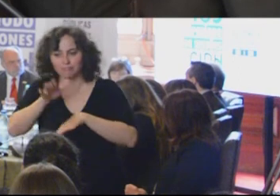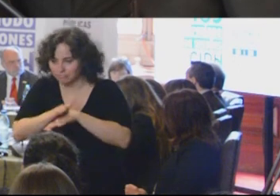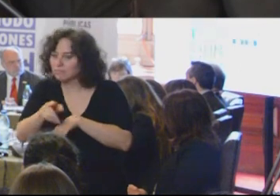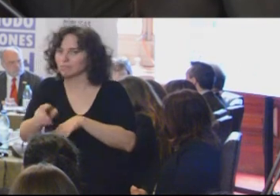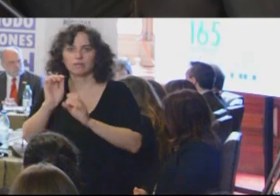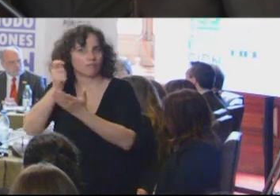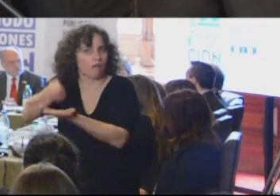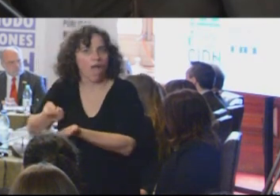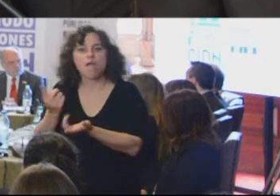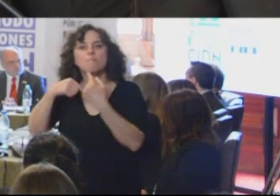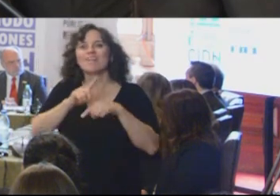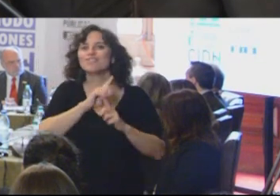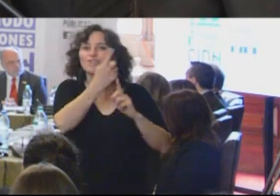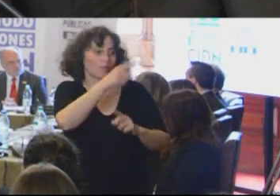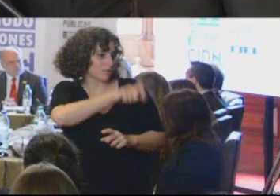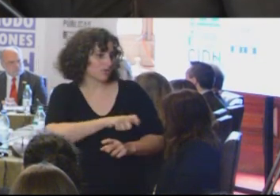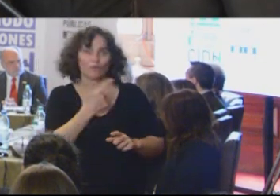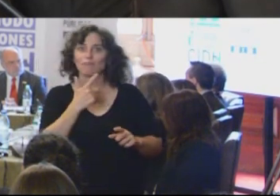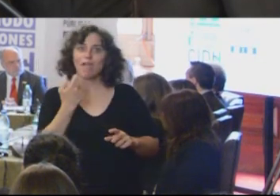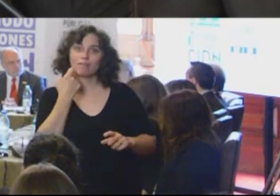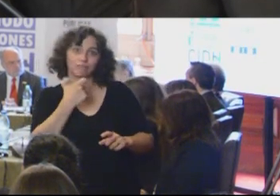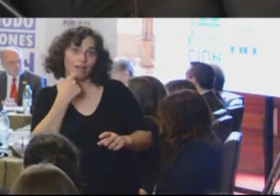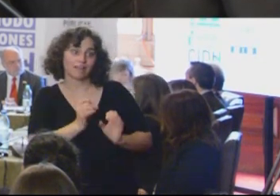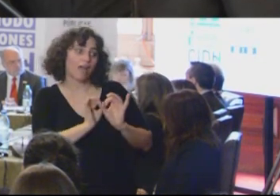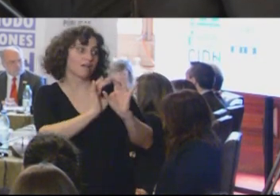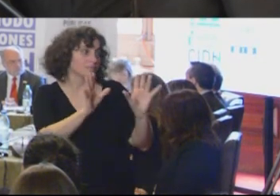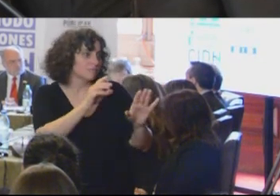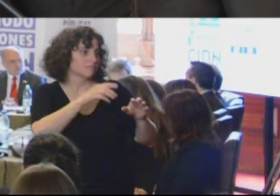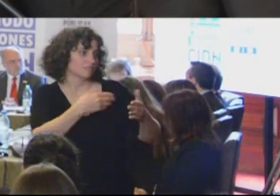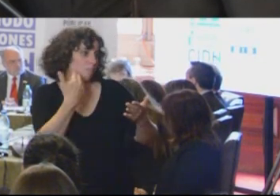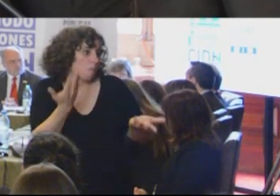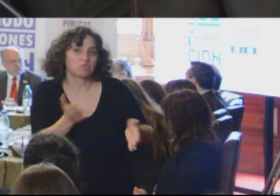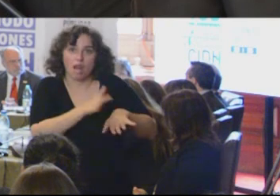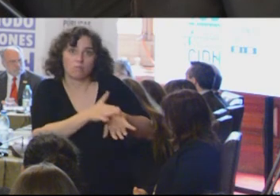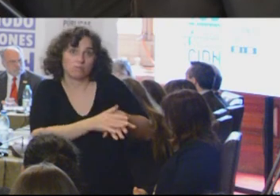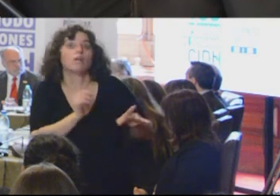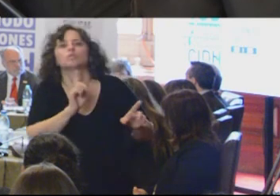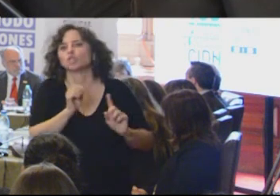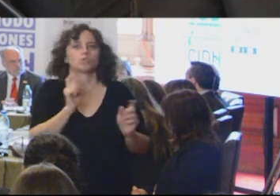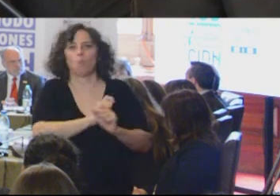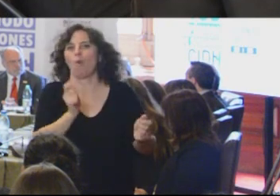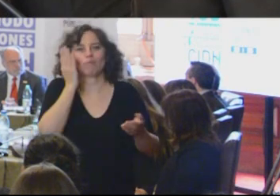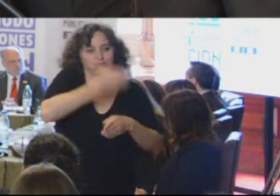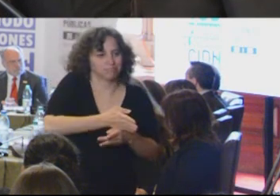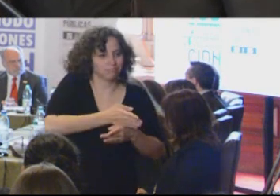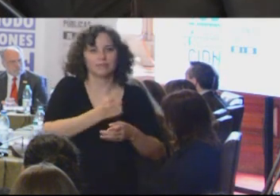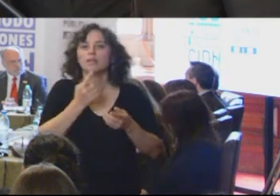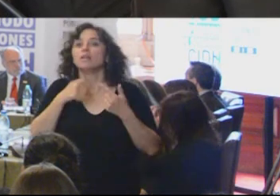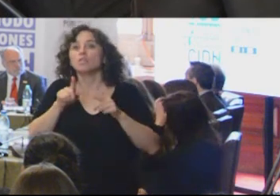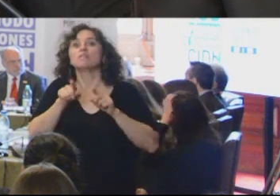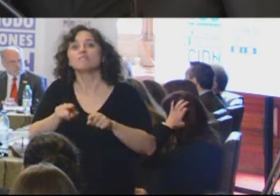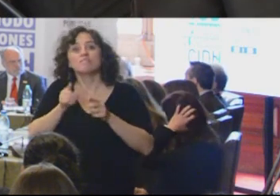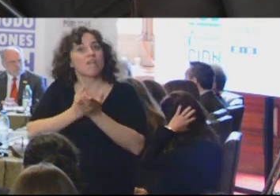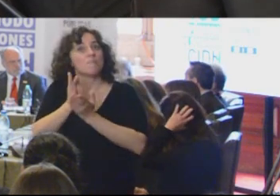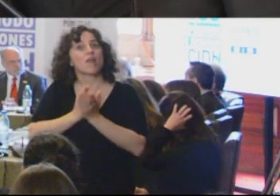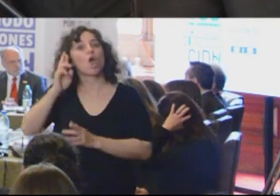en las cuales no se ha demostrado o desvirtuado su inocencia o proceder de manera que bajo esa perspectiva y siempre haya un